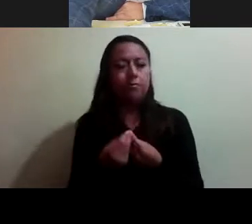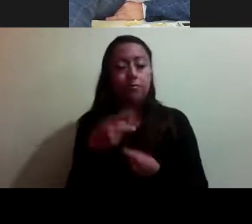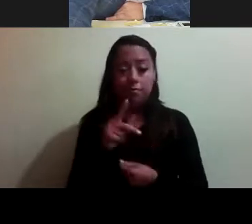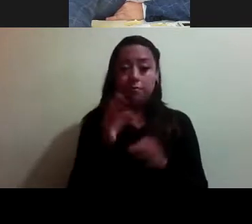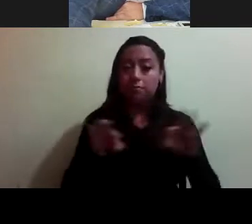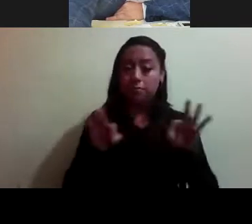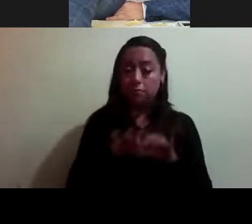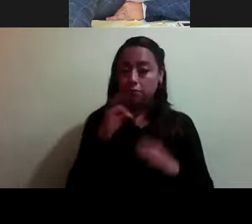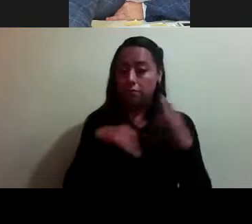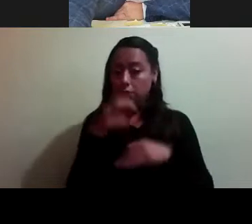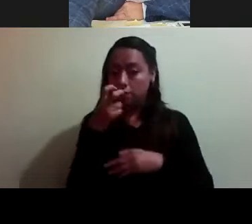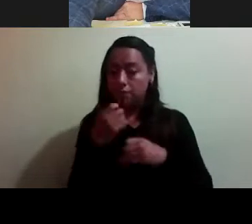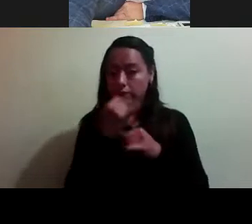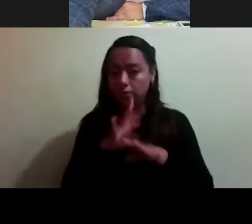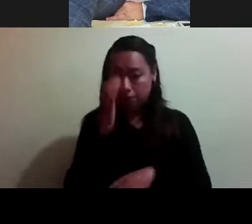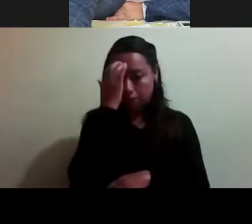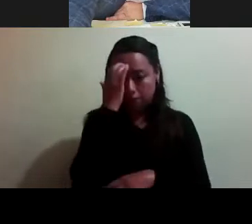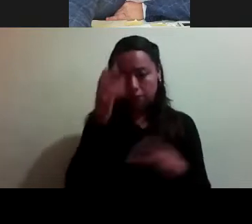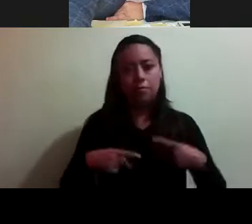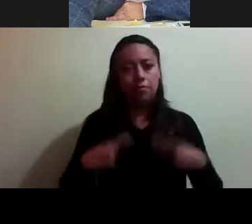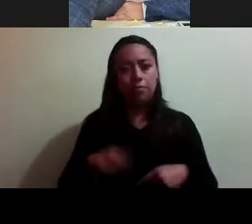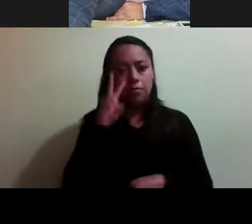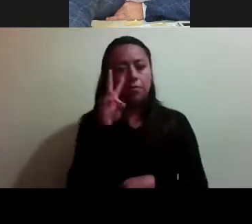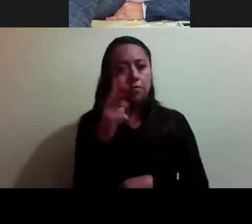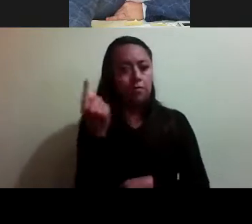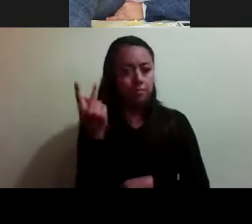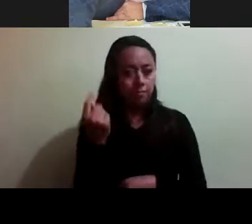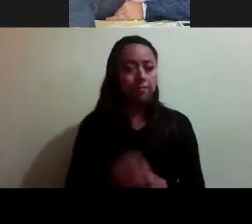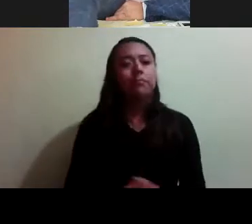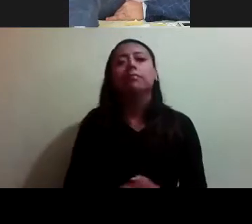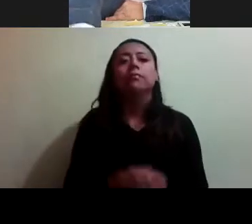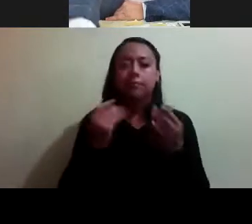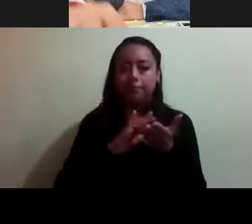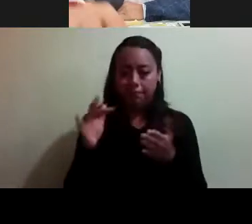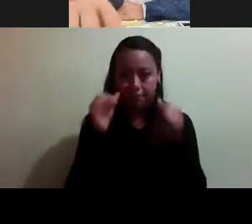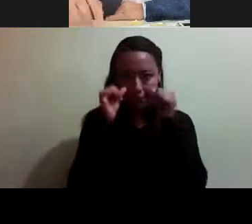esas reuniones abiertas. Muchas gracias por sus respuestas. Estamos atentos. Gracias.